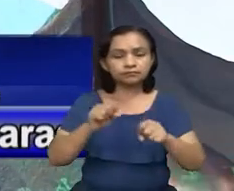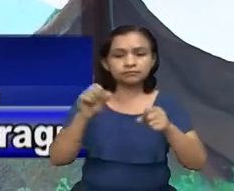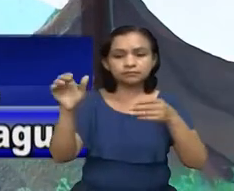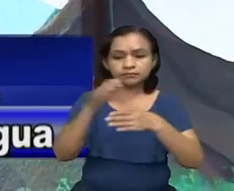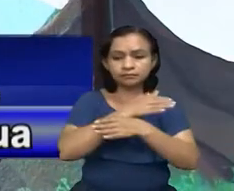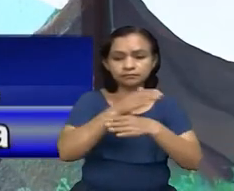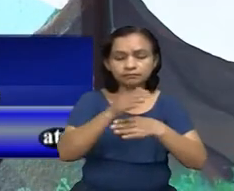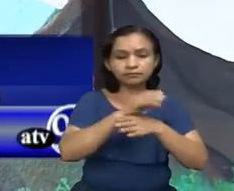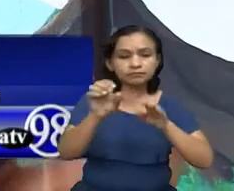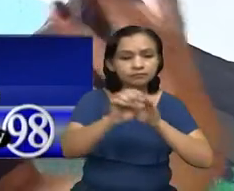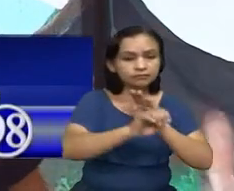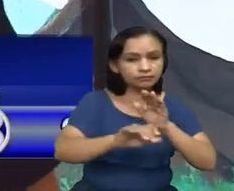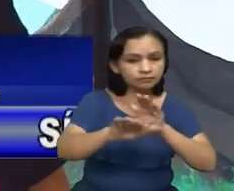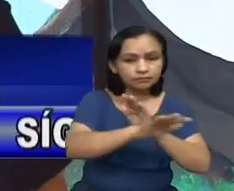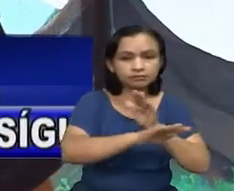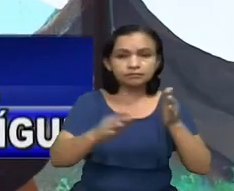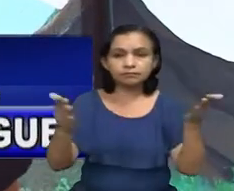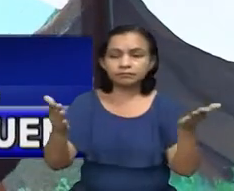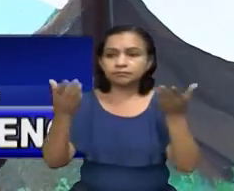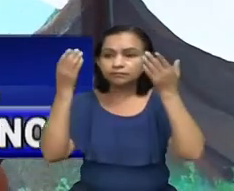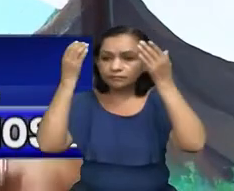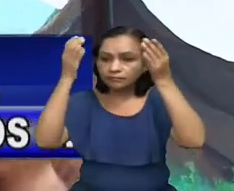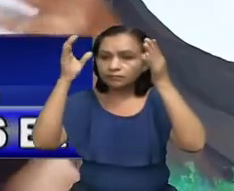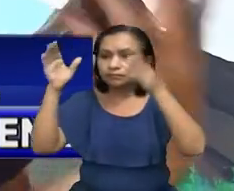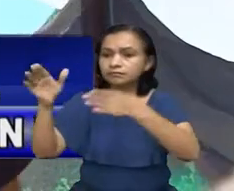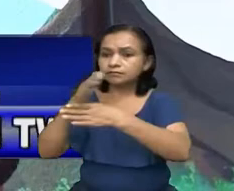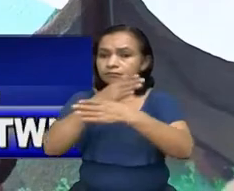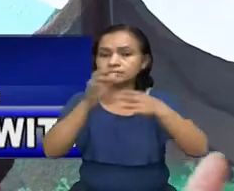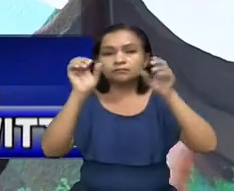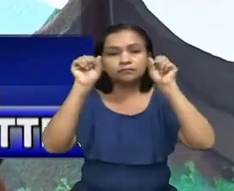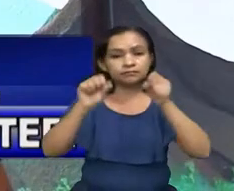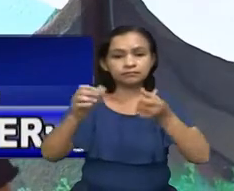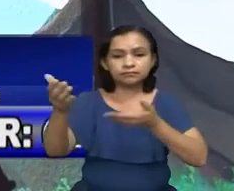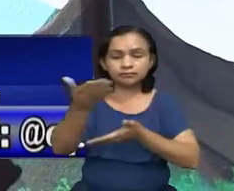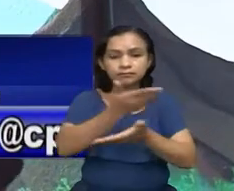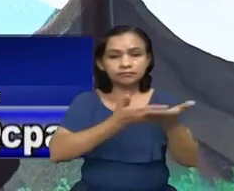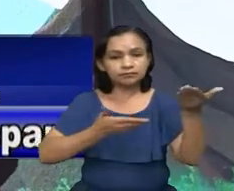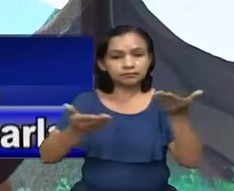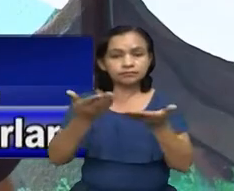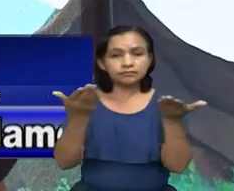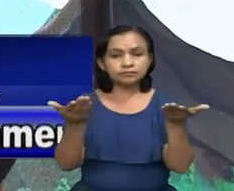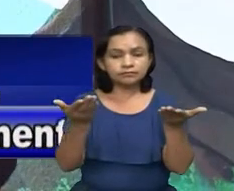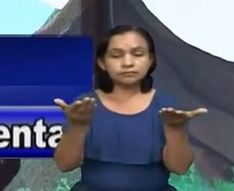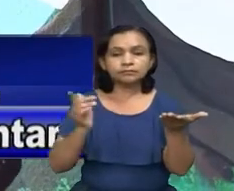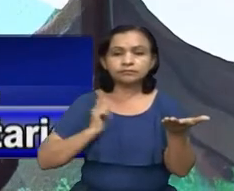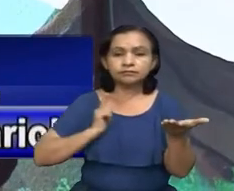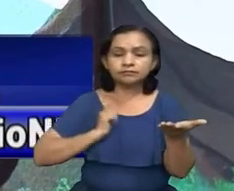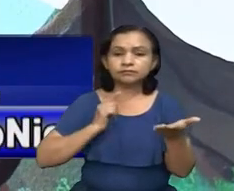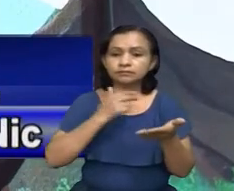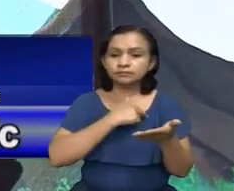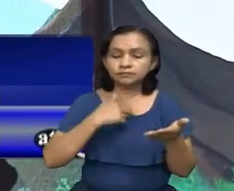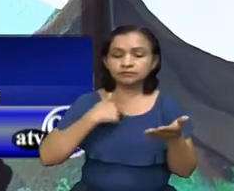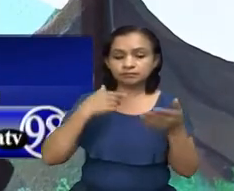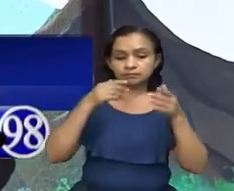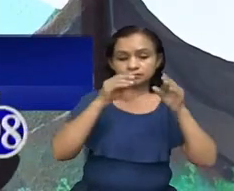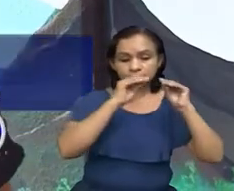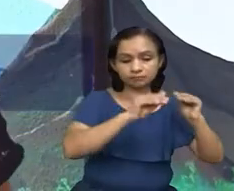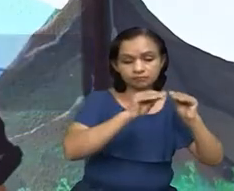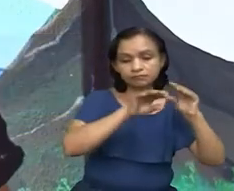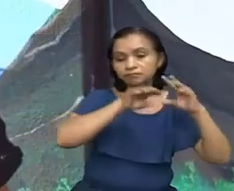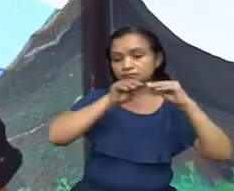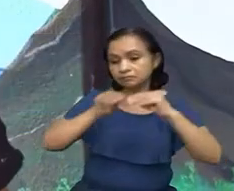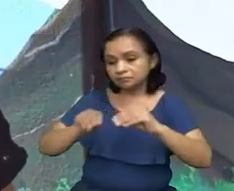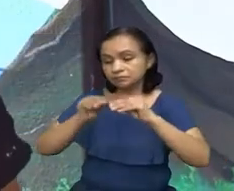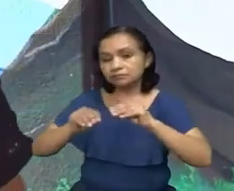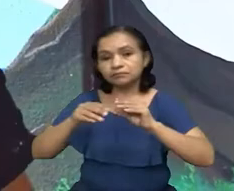diferentes sociedades, a diferentes culturas y poder compartirla, que esto se lleve generacionalmente como un valor,